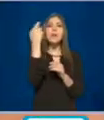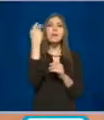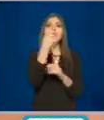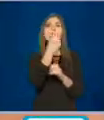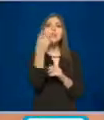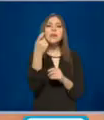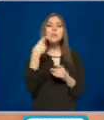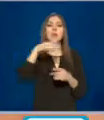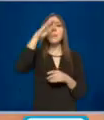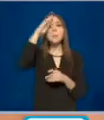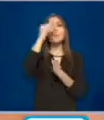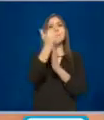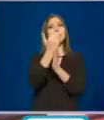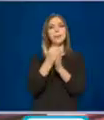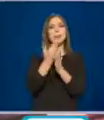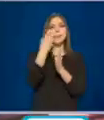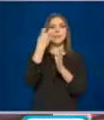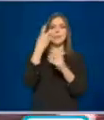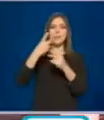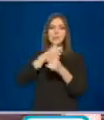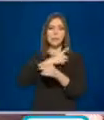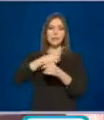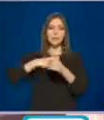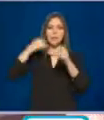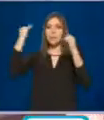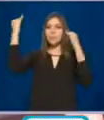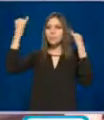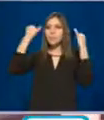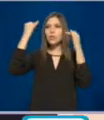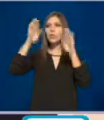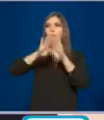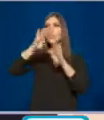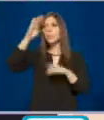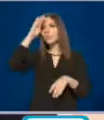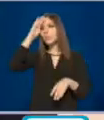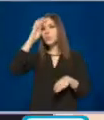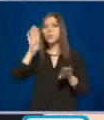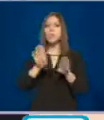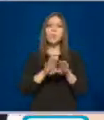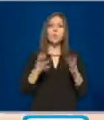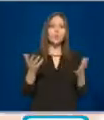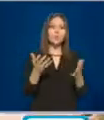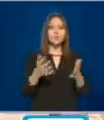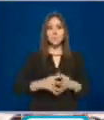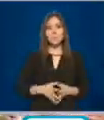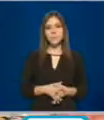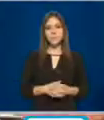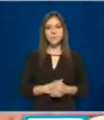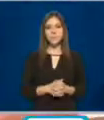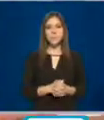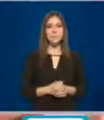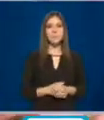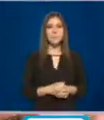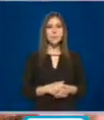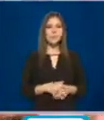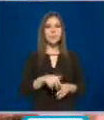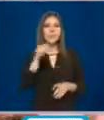esto es creatividad, Creatividad. Es creatividad, es Pues estar pensando cómo le voy a hacer. Así te hacen los descuentos del 99.99,